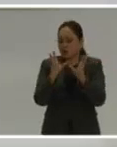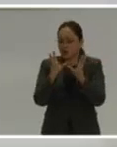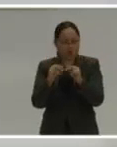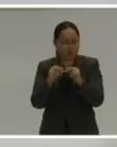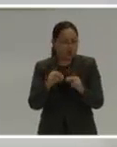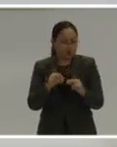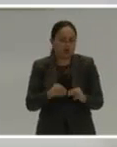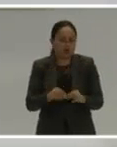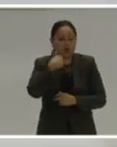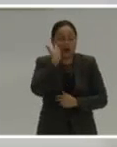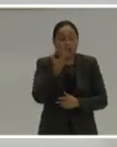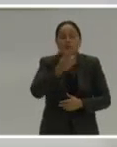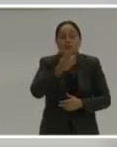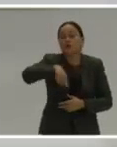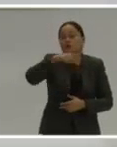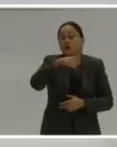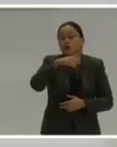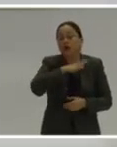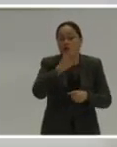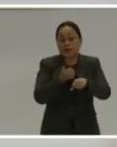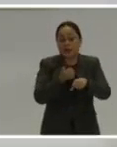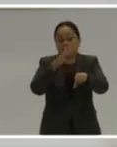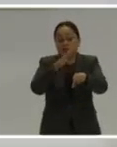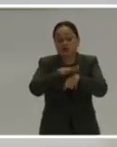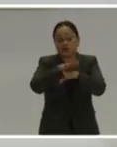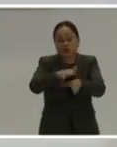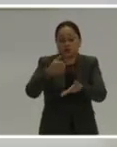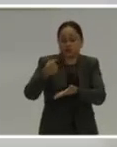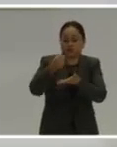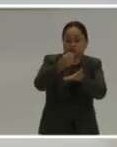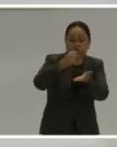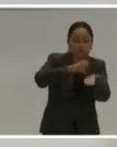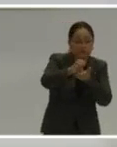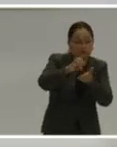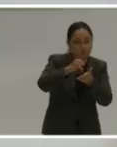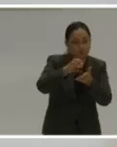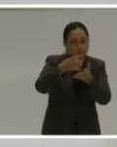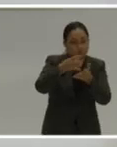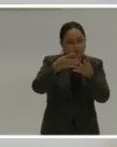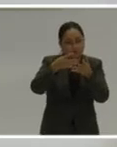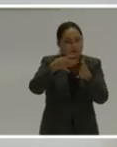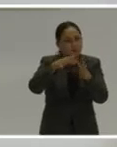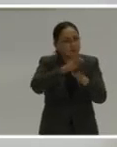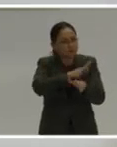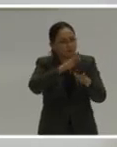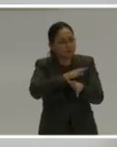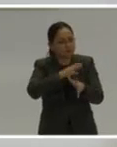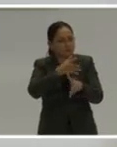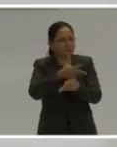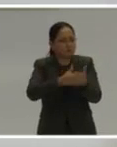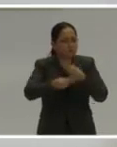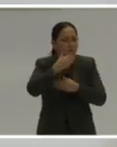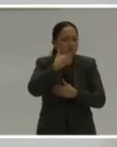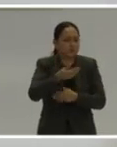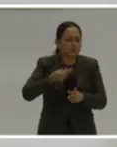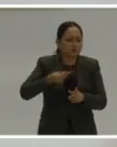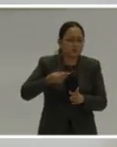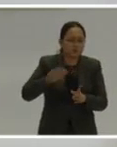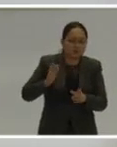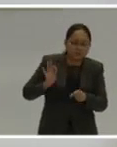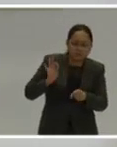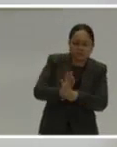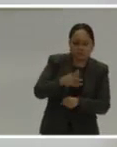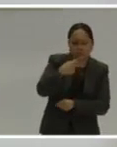queremos que la administración de los recursos económicos pueda ir a solventar la identidad, las formas